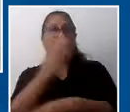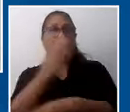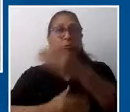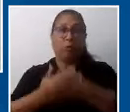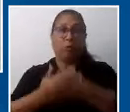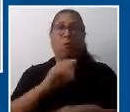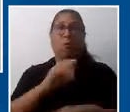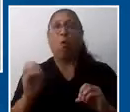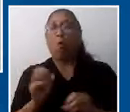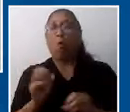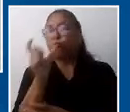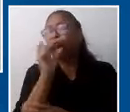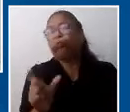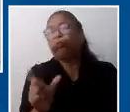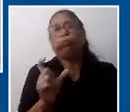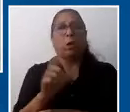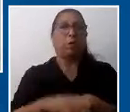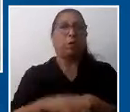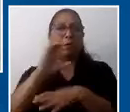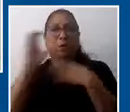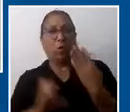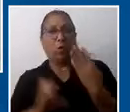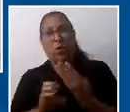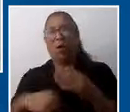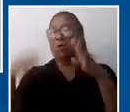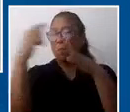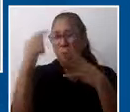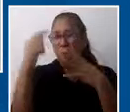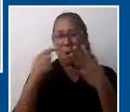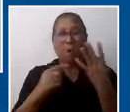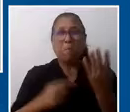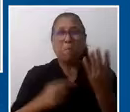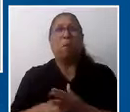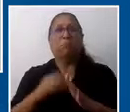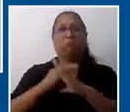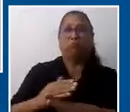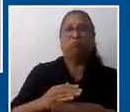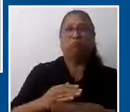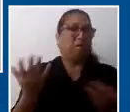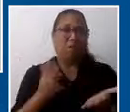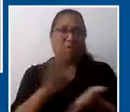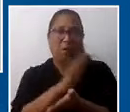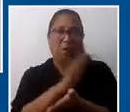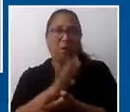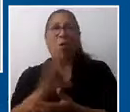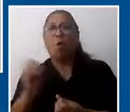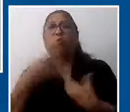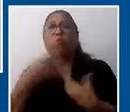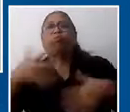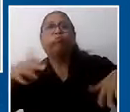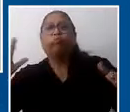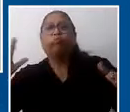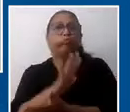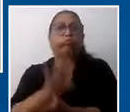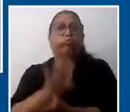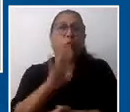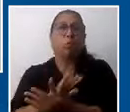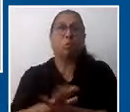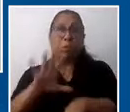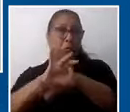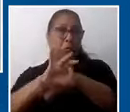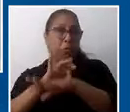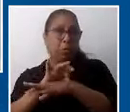el carnet de CONADIS, la resolución ejecutiva de inscripción en el CONADIS, o cualquier otro documento de naturaleza médica,